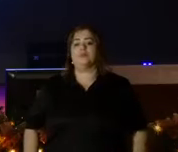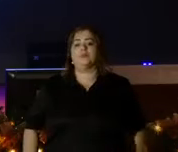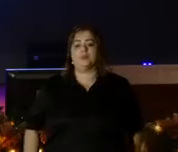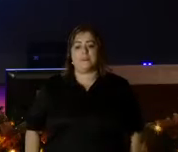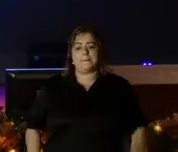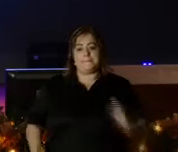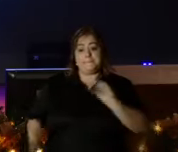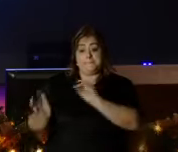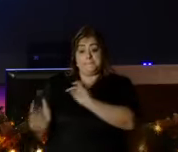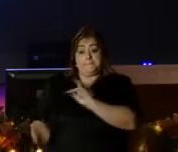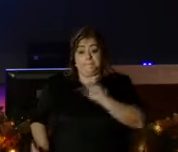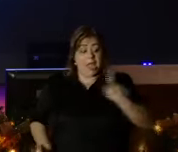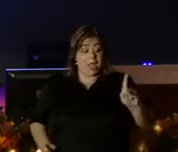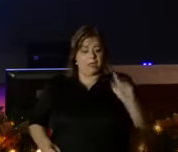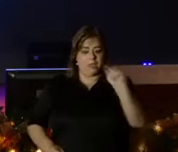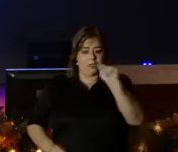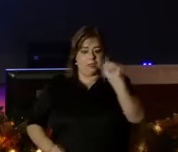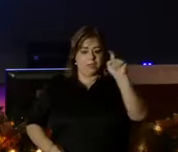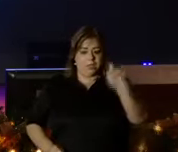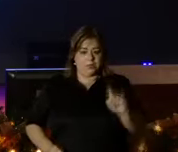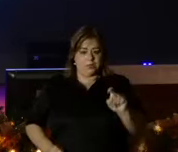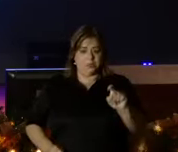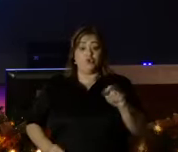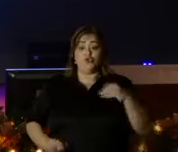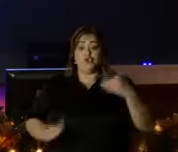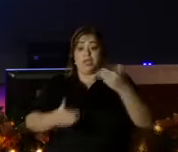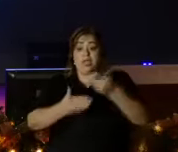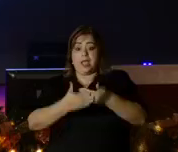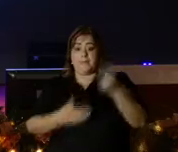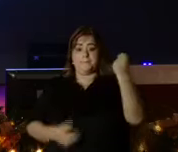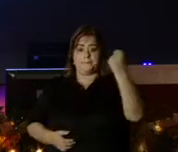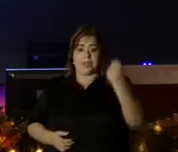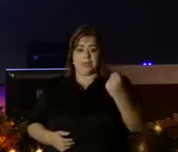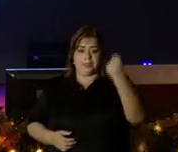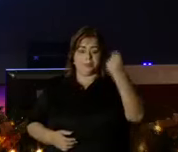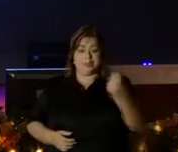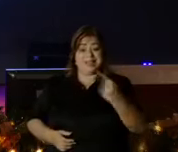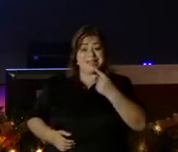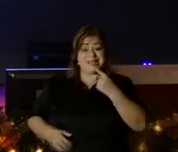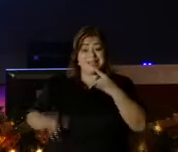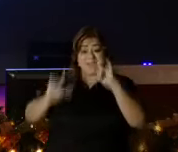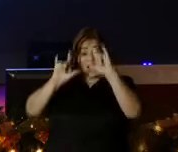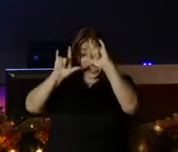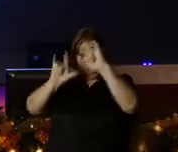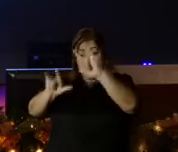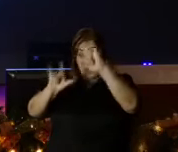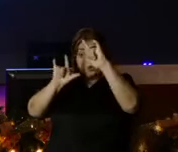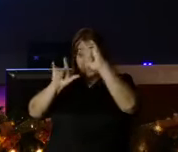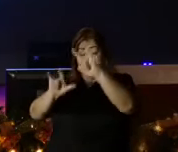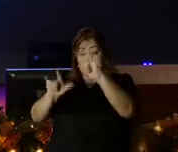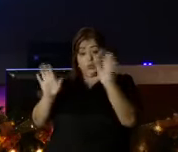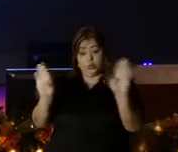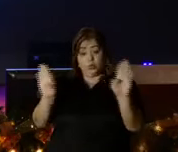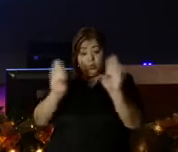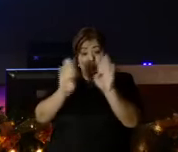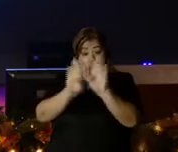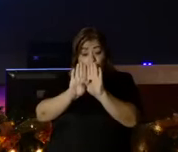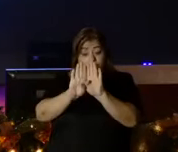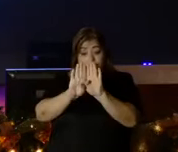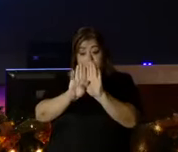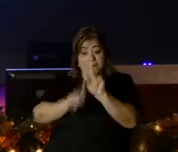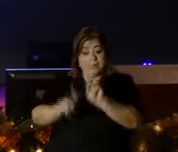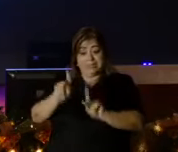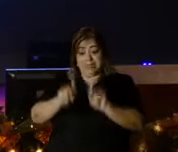regresar a Texas. Pero pude llegar el martes y me dicen que ya el aeropuerto lo cerraron para que no entre nadie aquí a Puerto